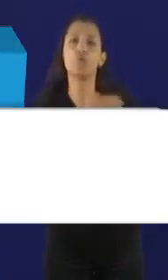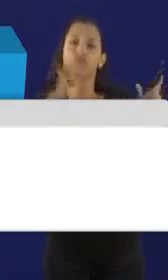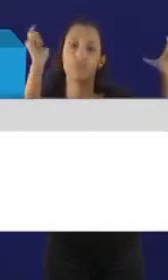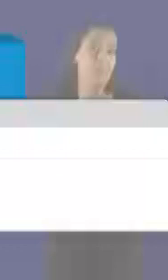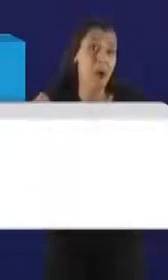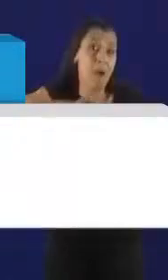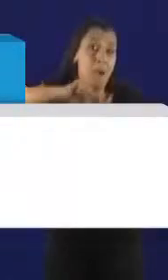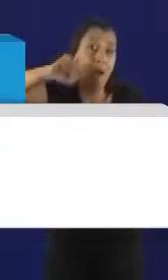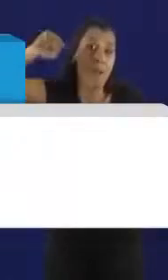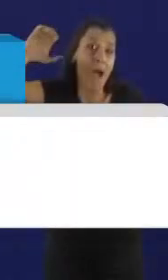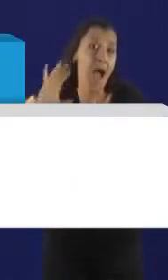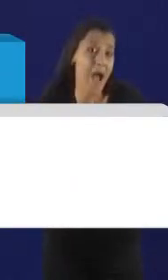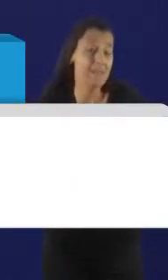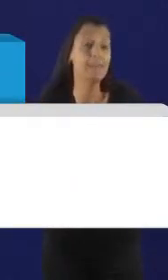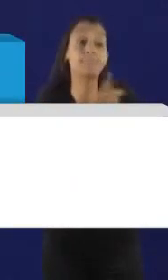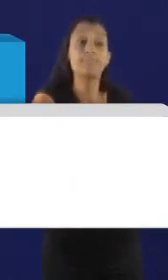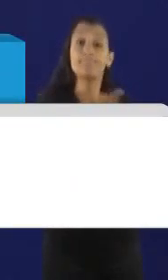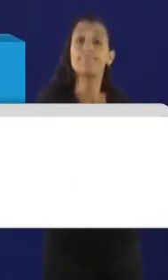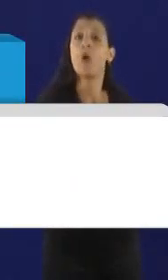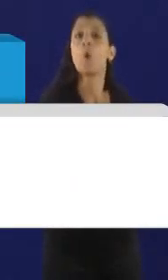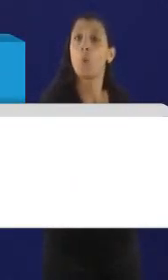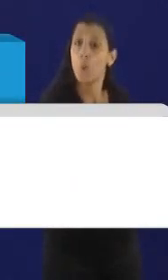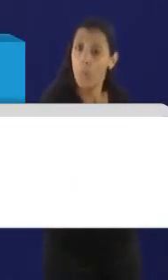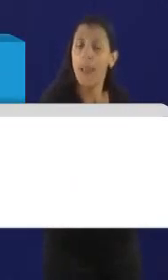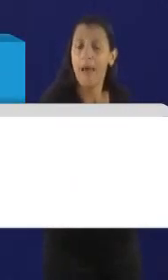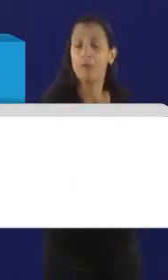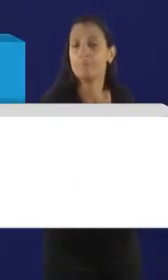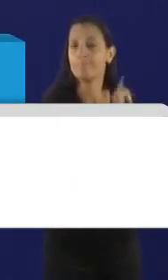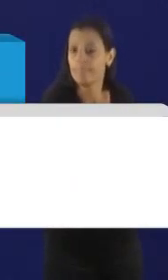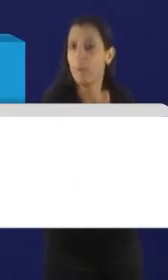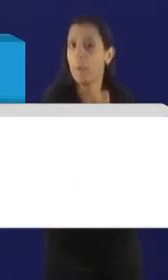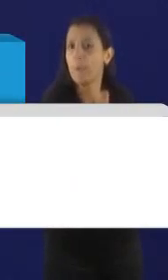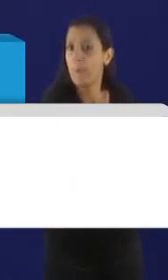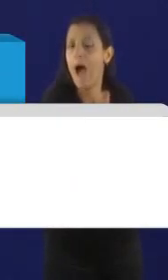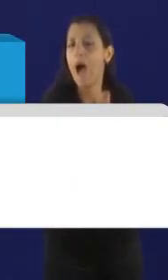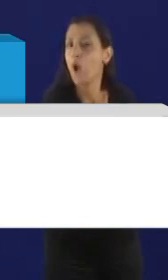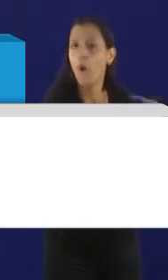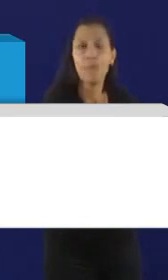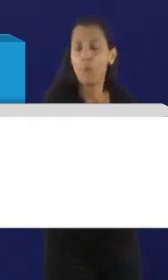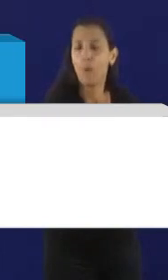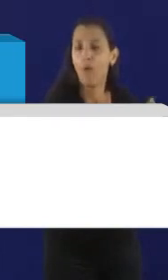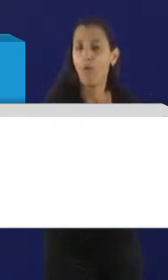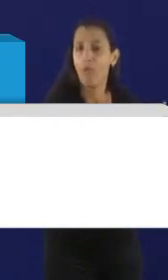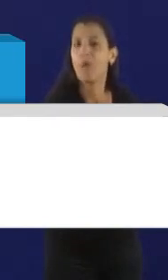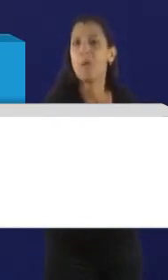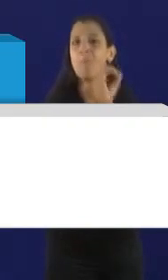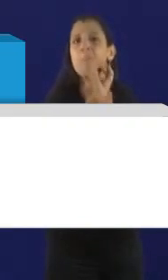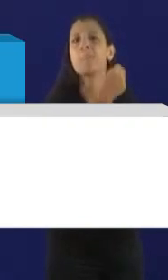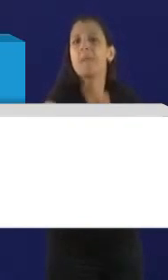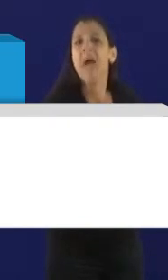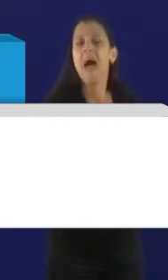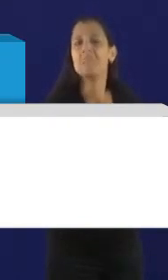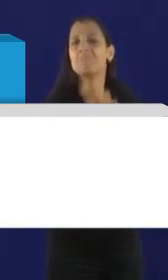materia de subsidios. Acá los jubilados iban a seguir perdiendo mucho más de lo que venían perdiendo.